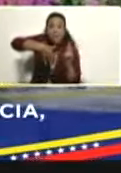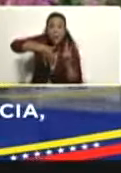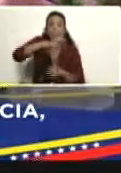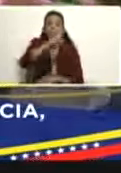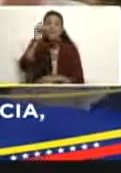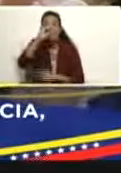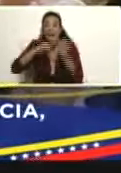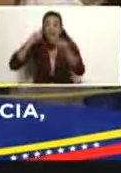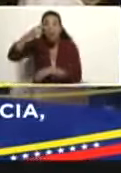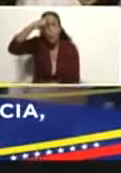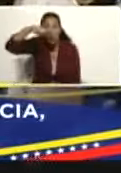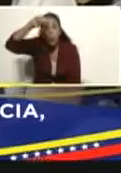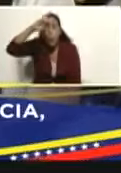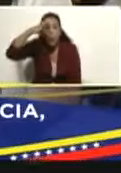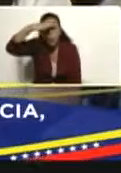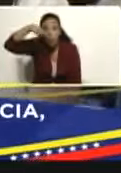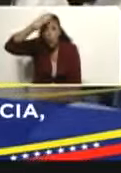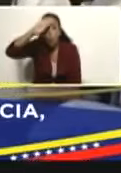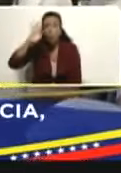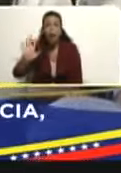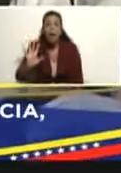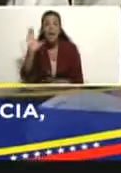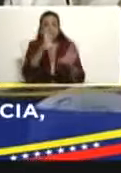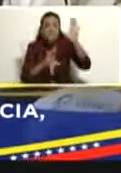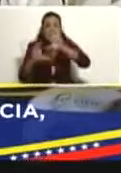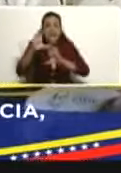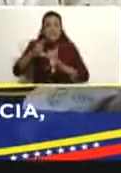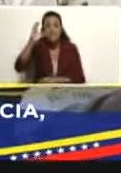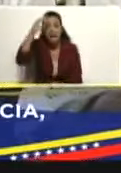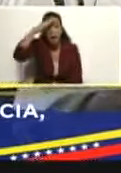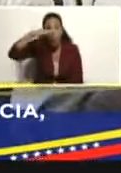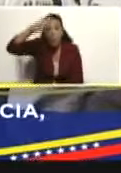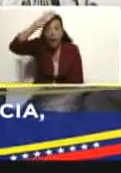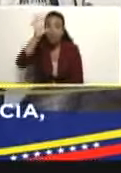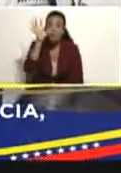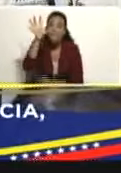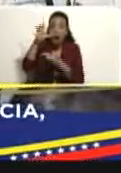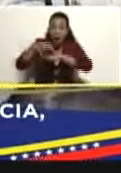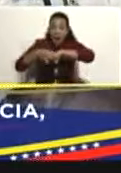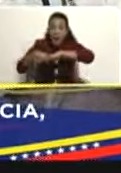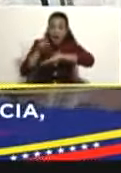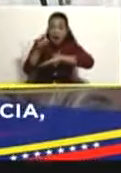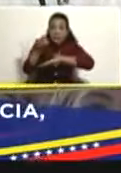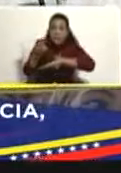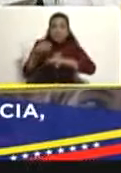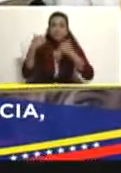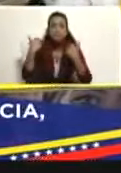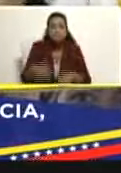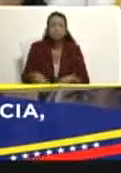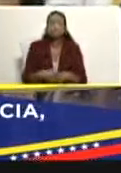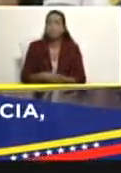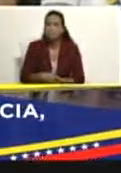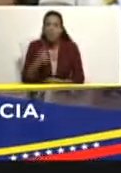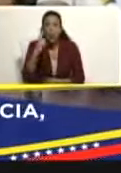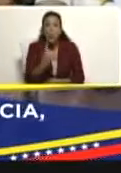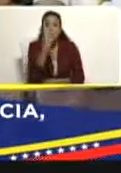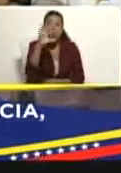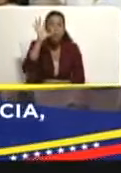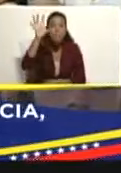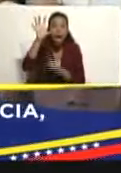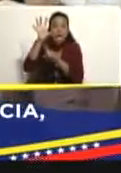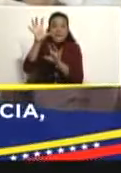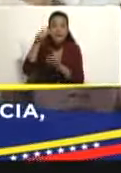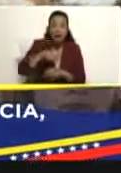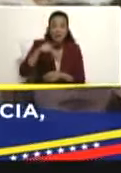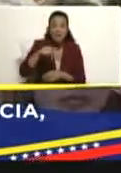20 años. El avance de la ciencia cubana es extraordinario en todos los sentidos. De hecho, fue el único país